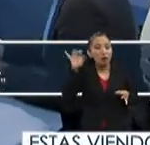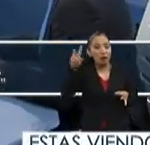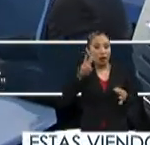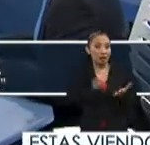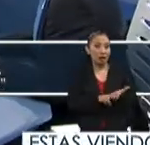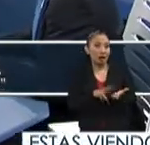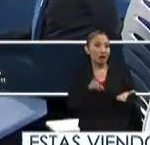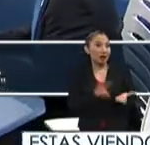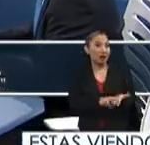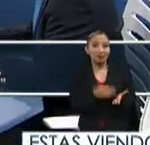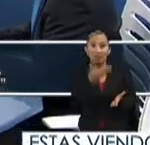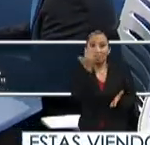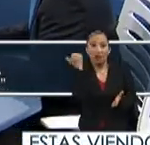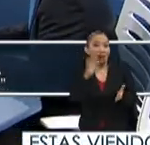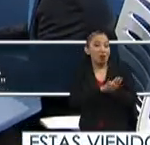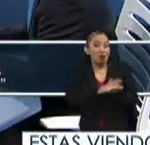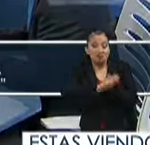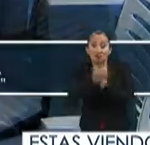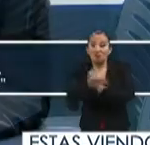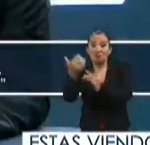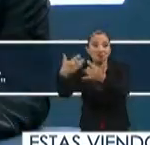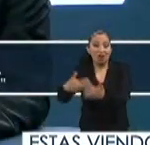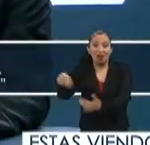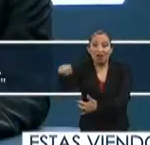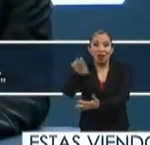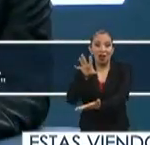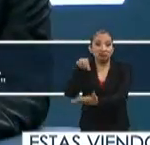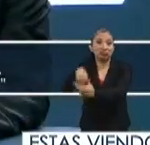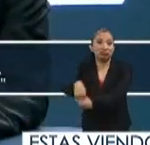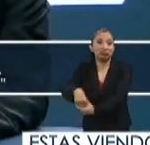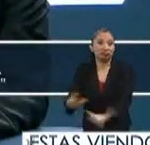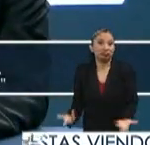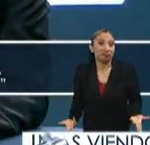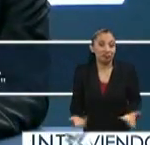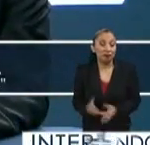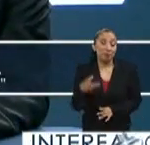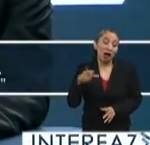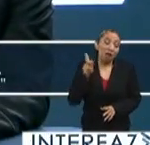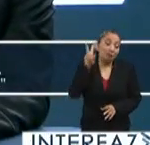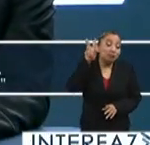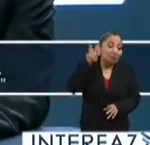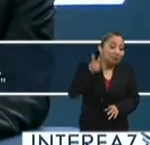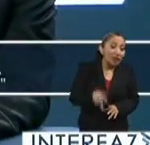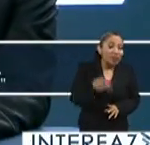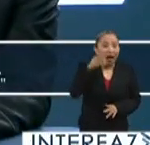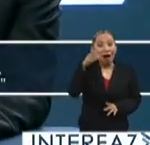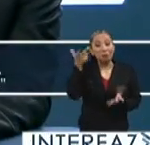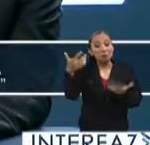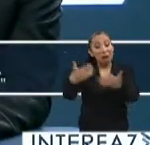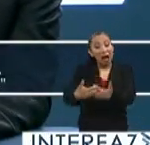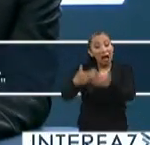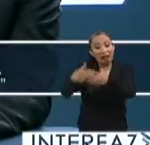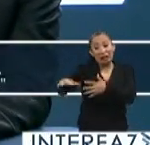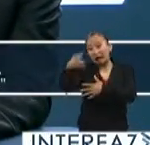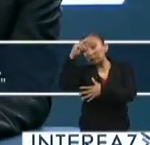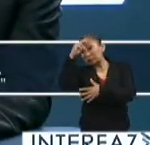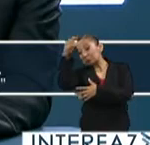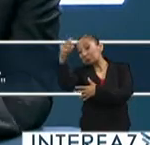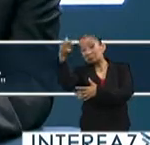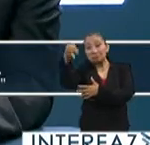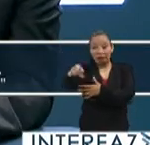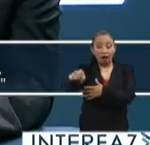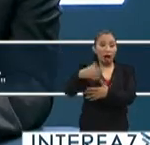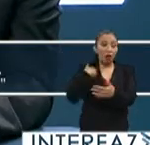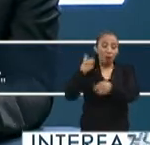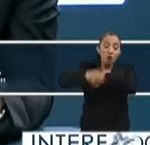valor. Entonces no sé cómo va a evolucionar la inteligencia artificial en ese sentido. Pero ciertamente que la inteligencia artificial hoy por hoy funciona